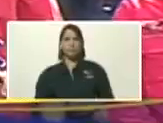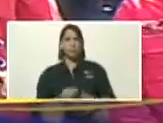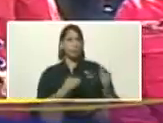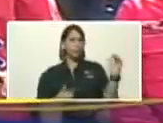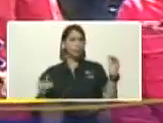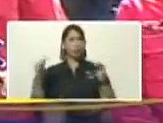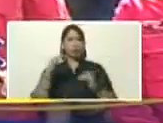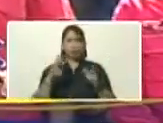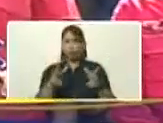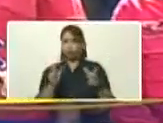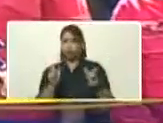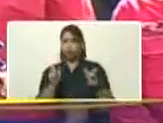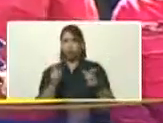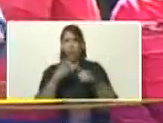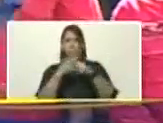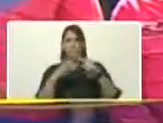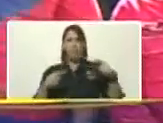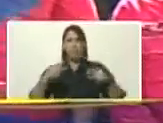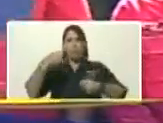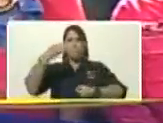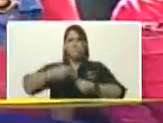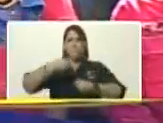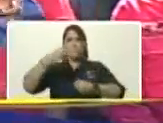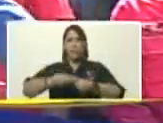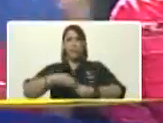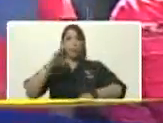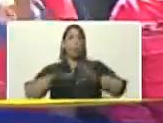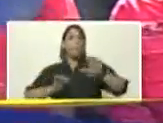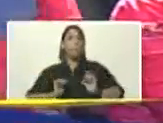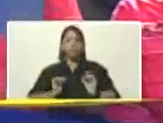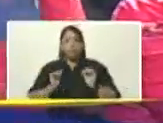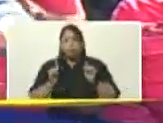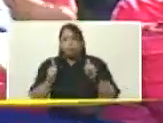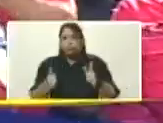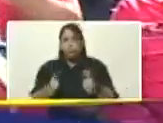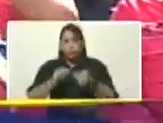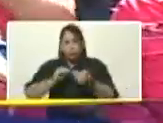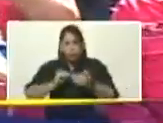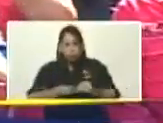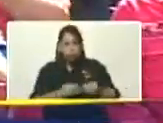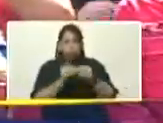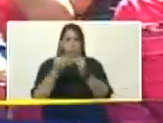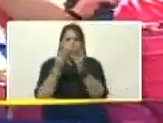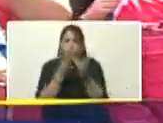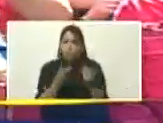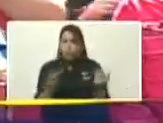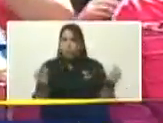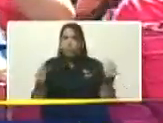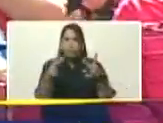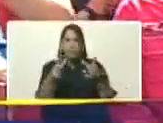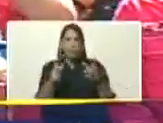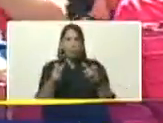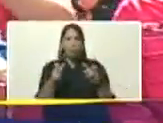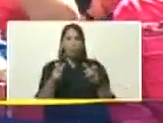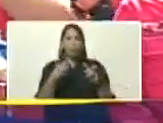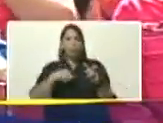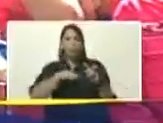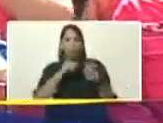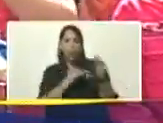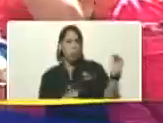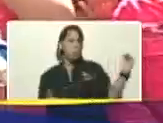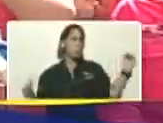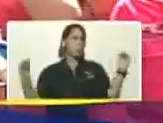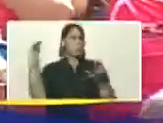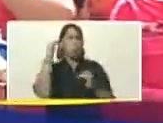mínimo a medio petro, apenas iniciamos la recuperación del salario, que lo llevaremos al